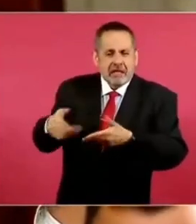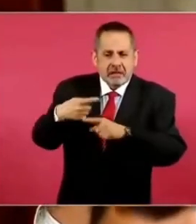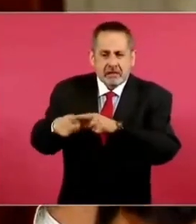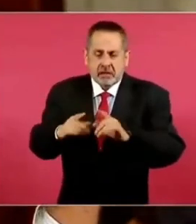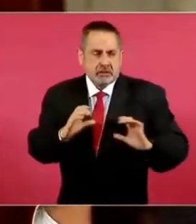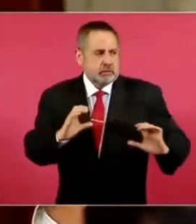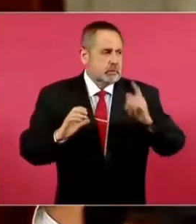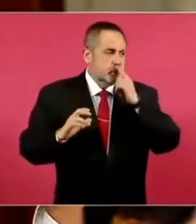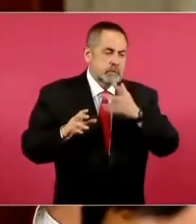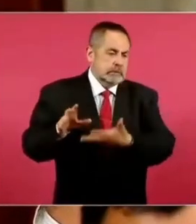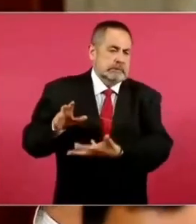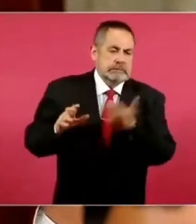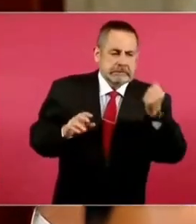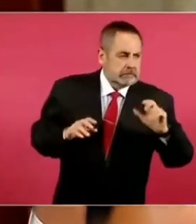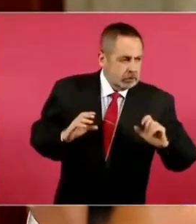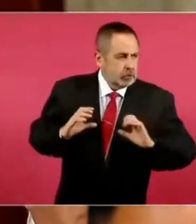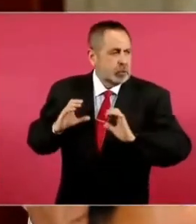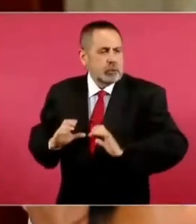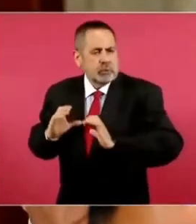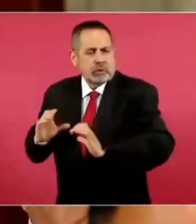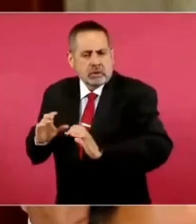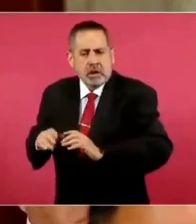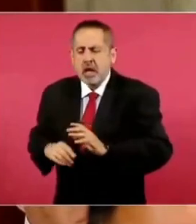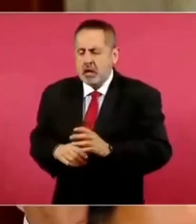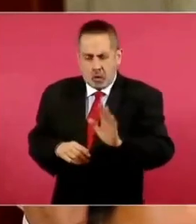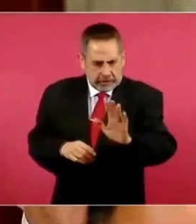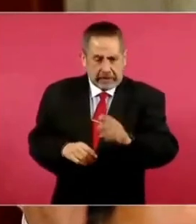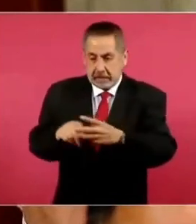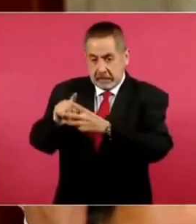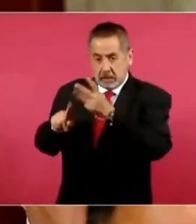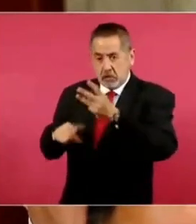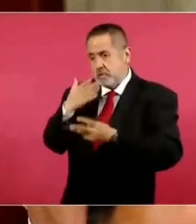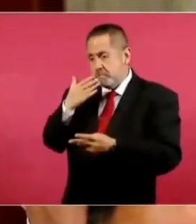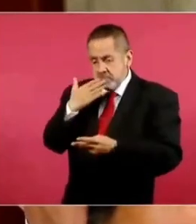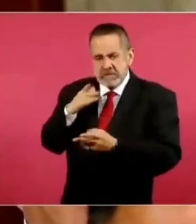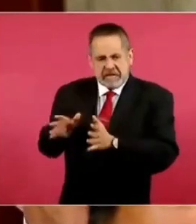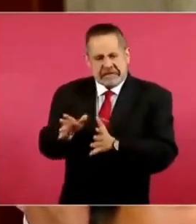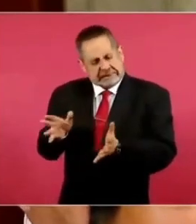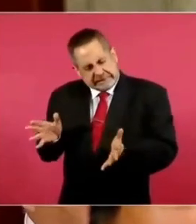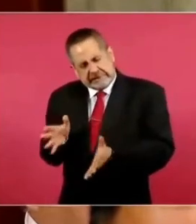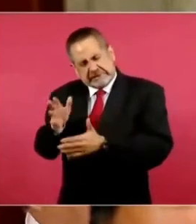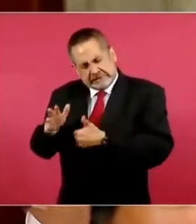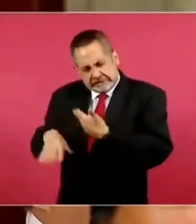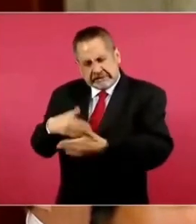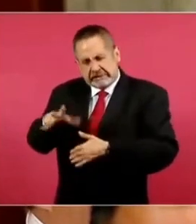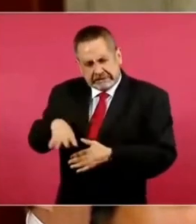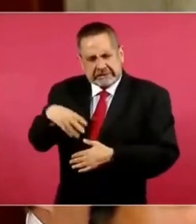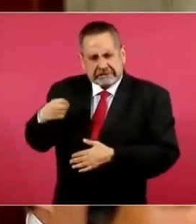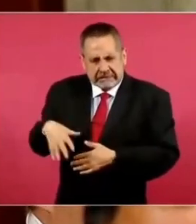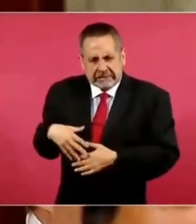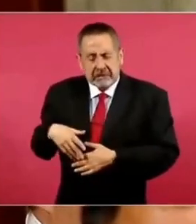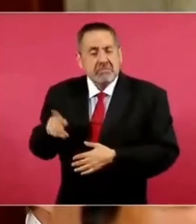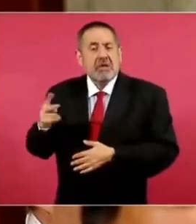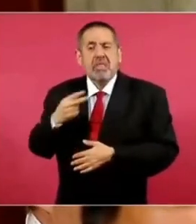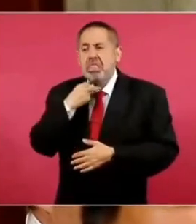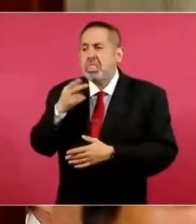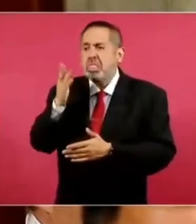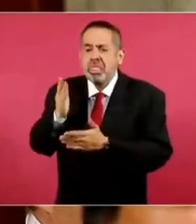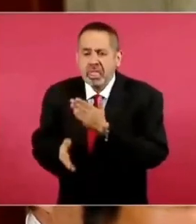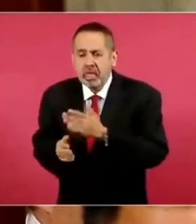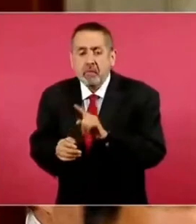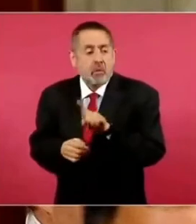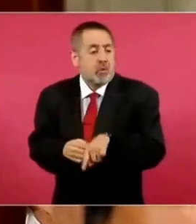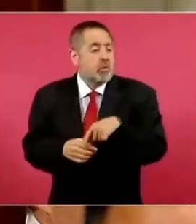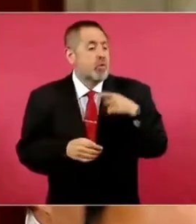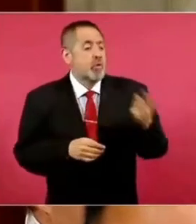de vida Silvestre pero mientras todos ellos empujan al elefante reumático sus esfuerzos se ven mermados por otras instancias